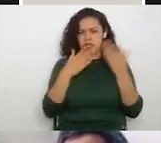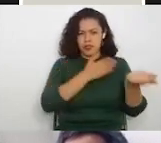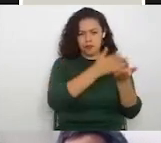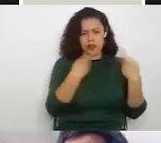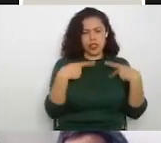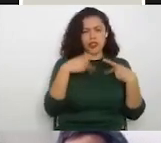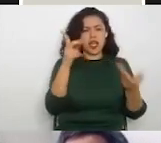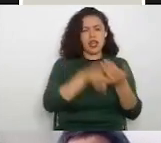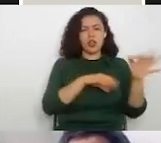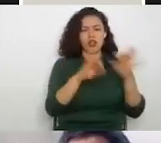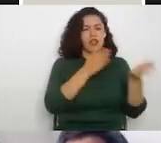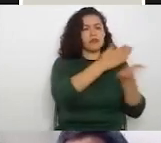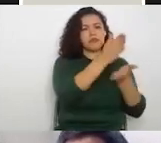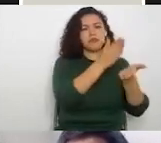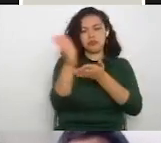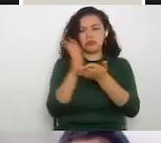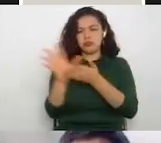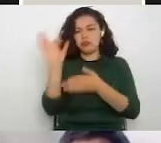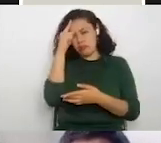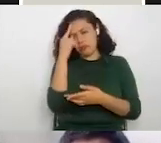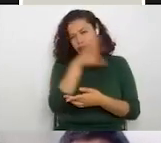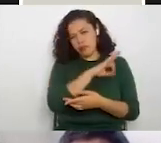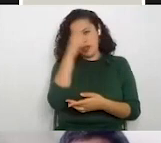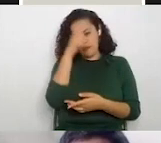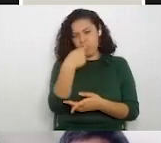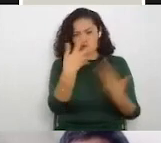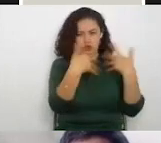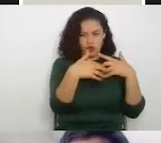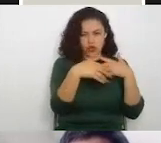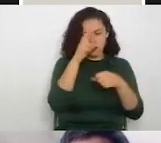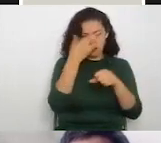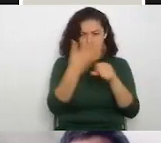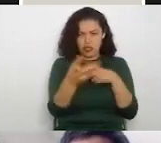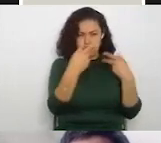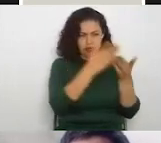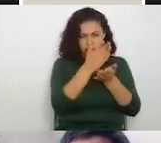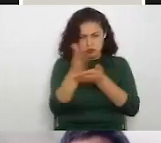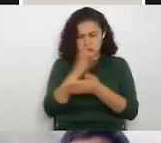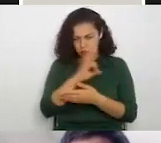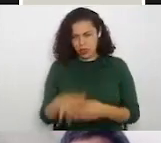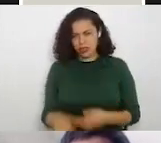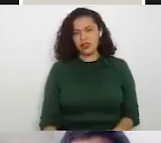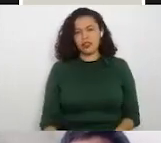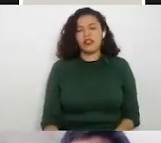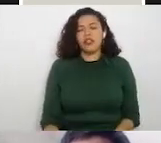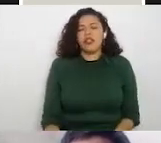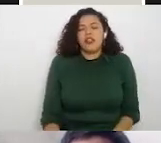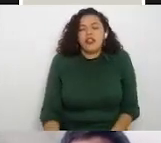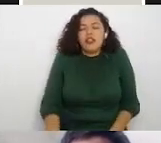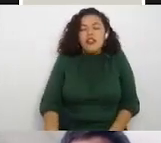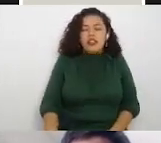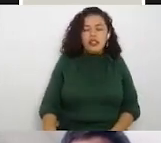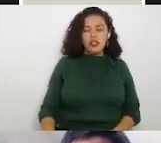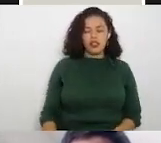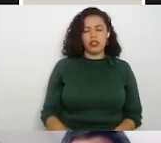personal de acuerdo con las funciones y con las responsabilidades. Aquí estamos hablando de un manual de procedimientos que